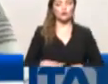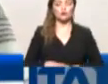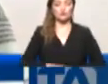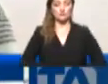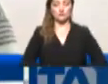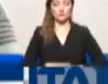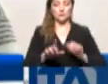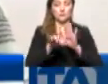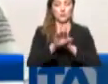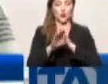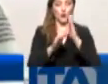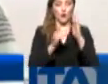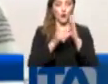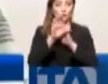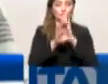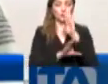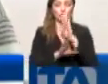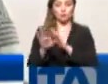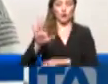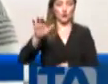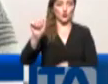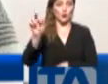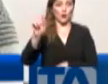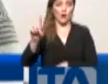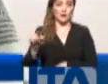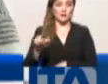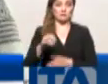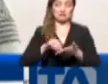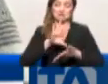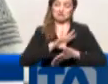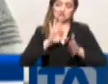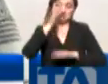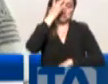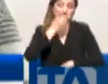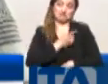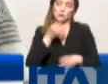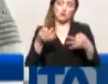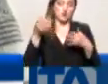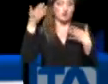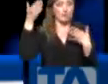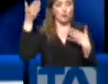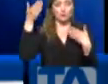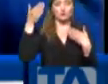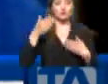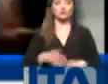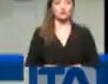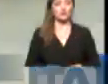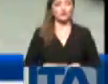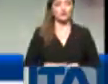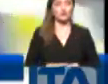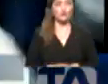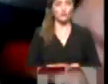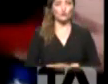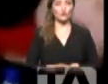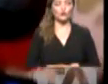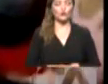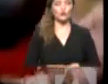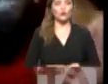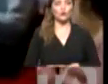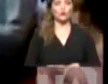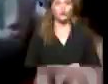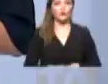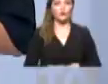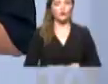y a la Constitución de parte del señor Tuárez, la Asamblea tendrá que proceder al enjuiciamiento político. En Quito, Paul Coello, 24